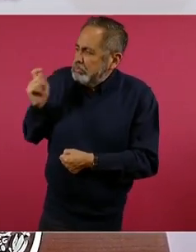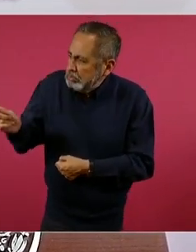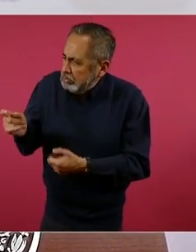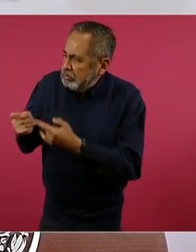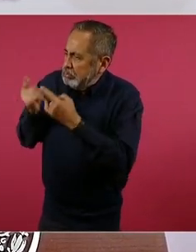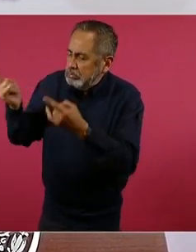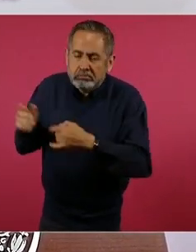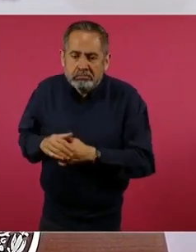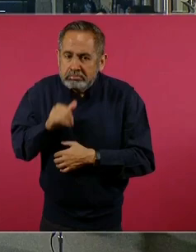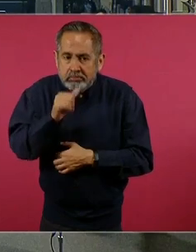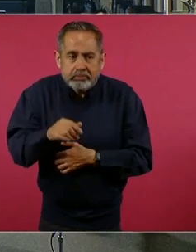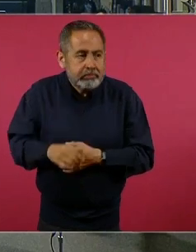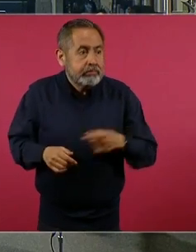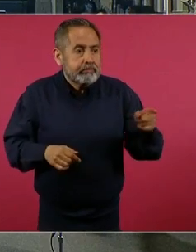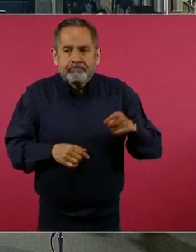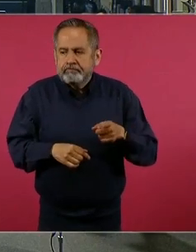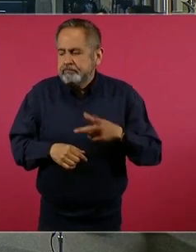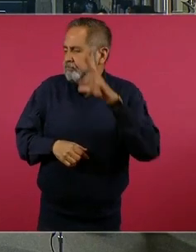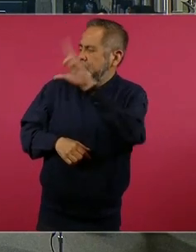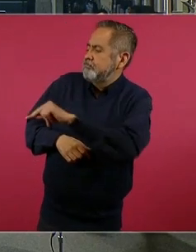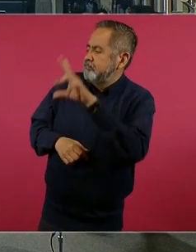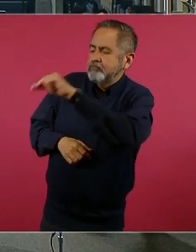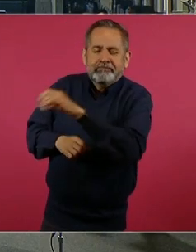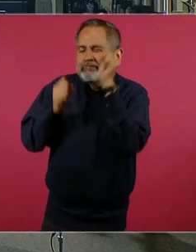no nos los hubiesen permitido.